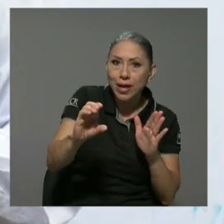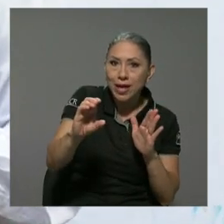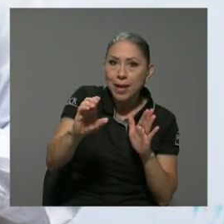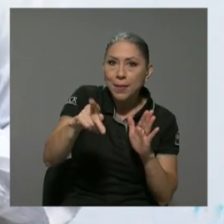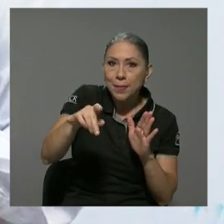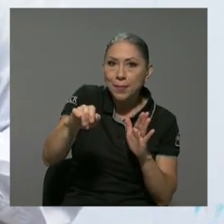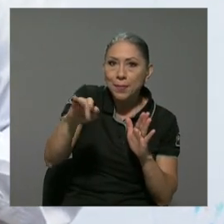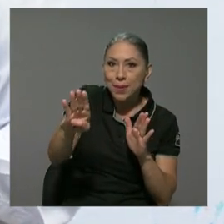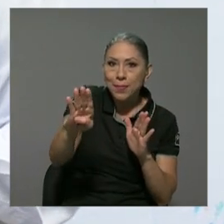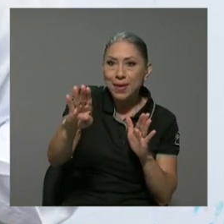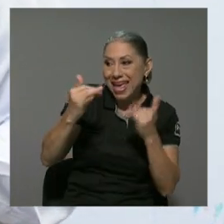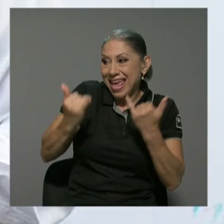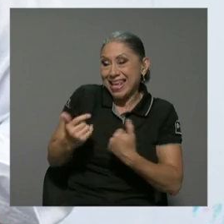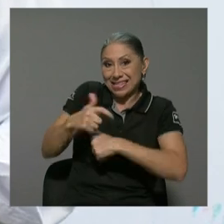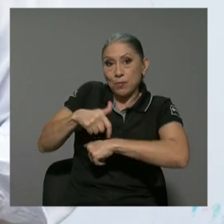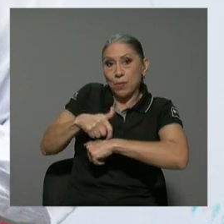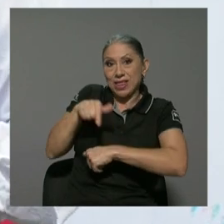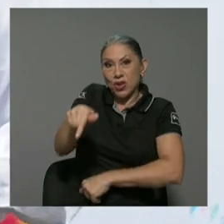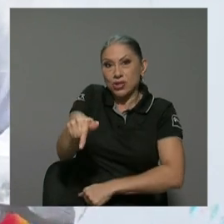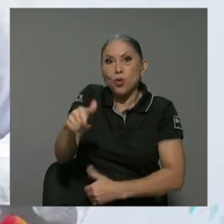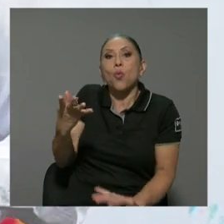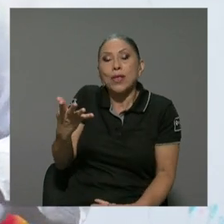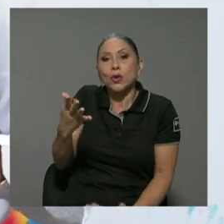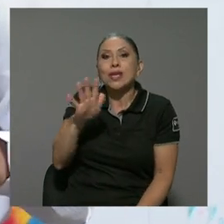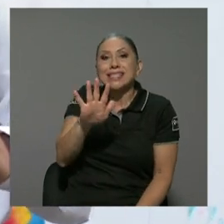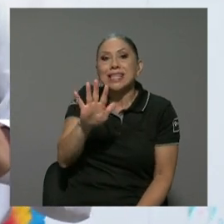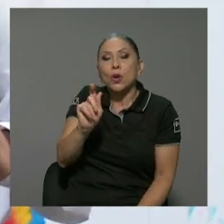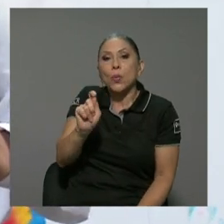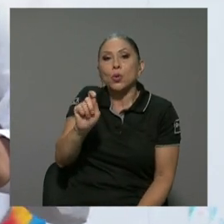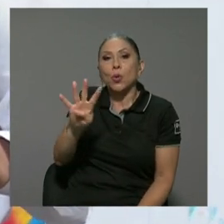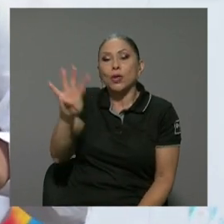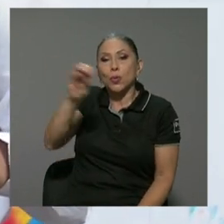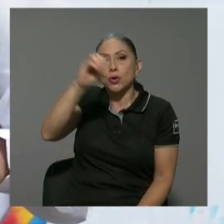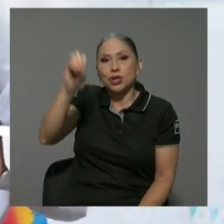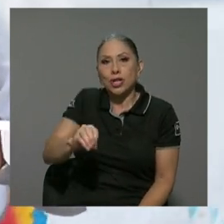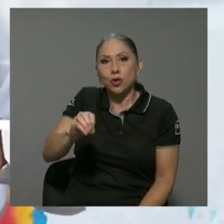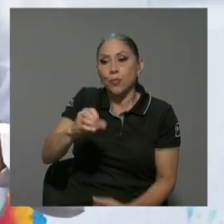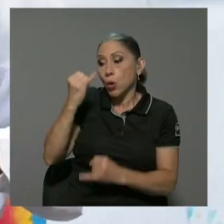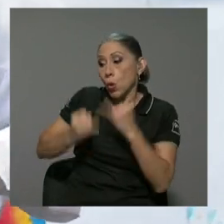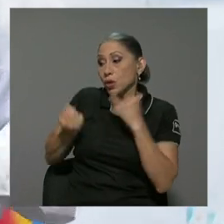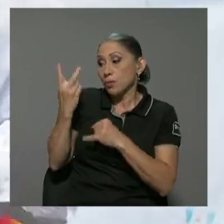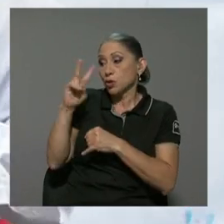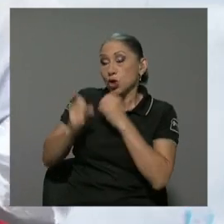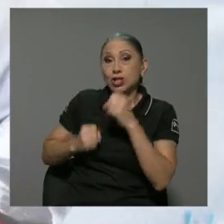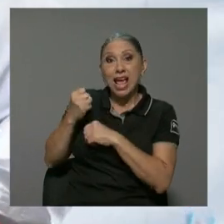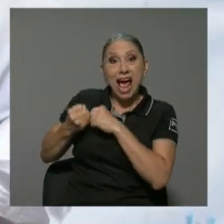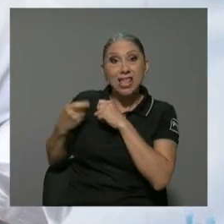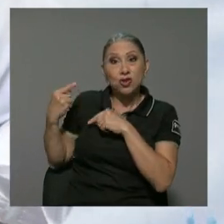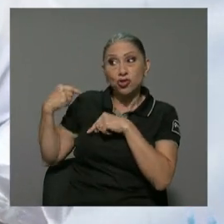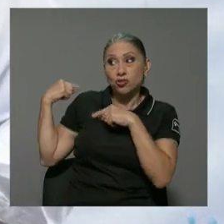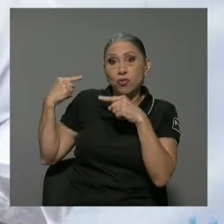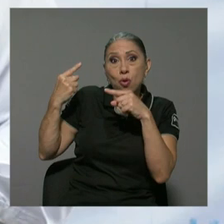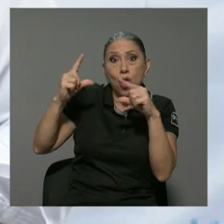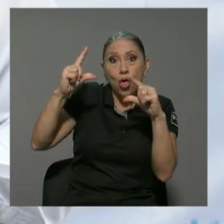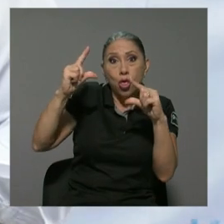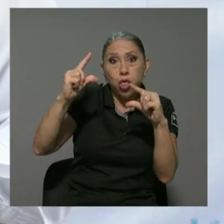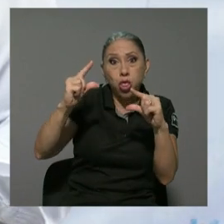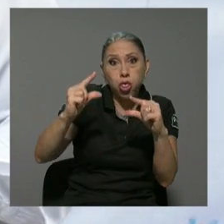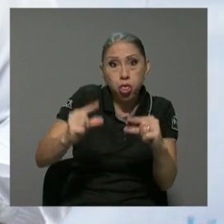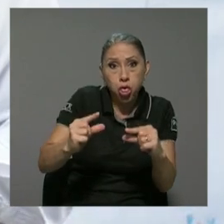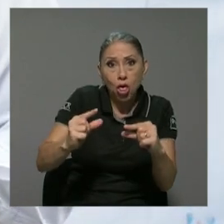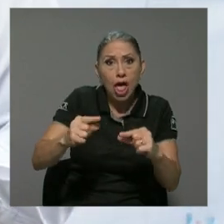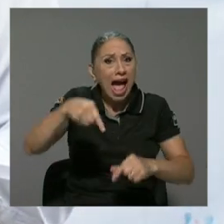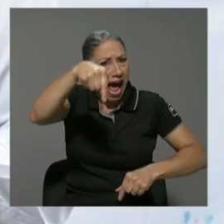llega apenas al 5.4% y es el más bajo en los últimos 12 años. De manera tal que acá no se trata de venir a